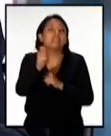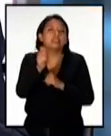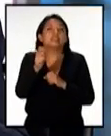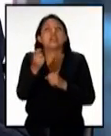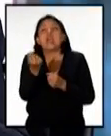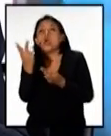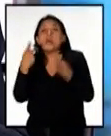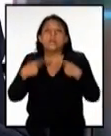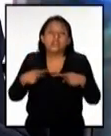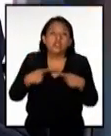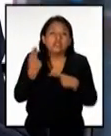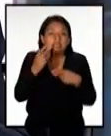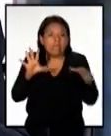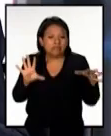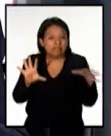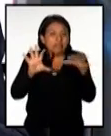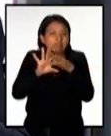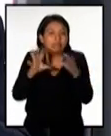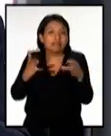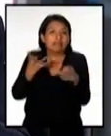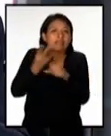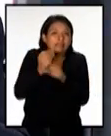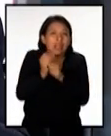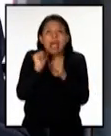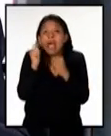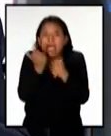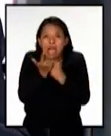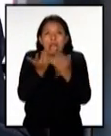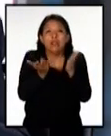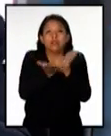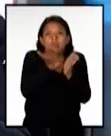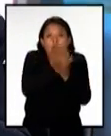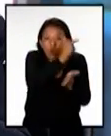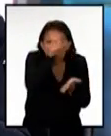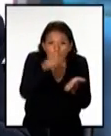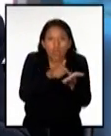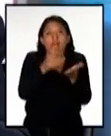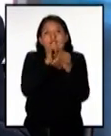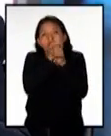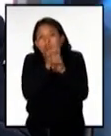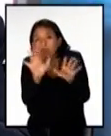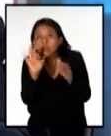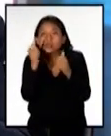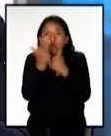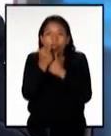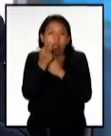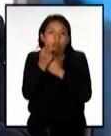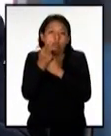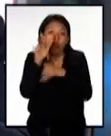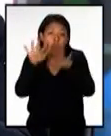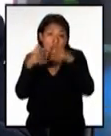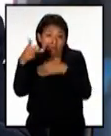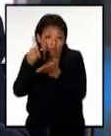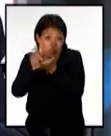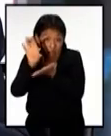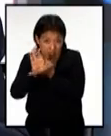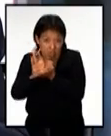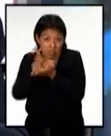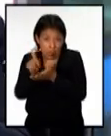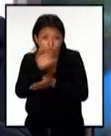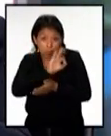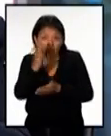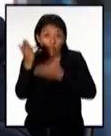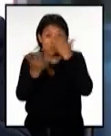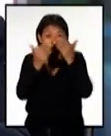comunicación por su discapacidad, para poder permanecer en la escuela, para poder estar en un empleo, se debe de hacer ese